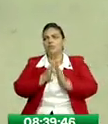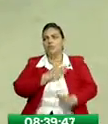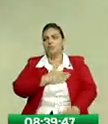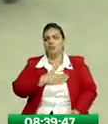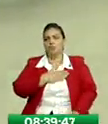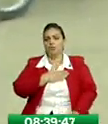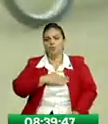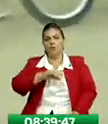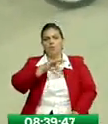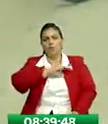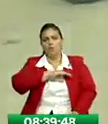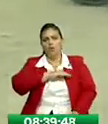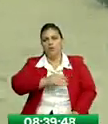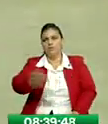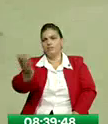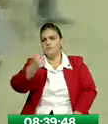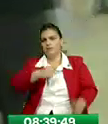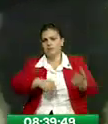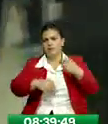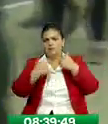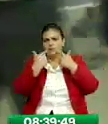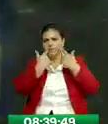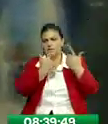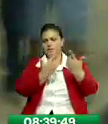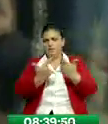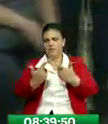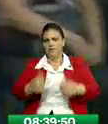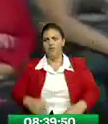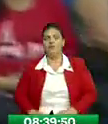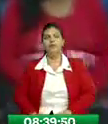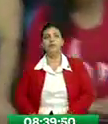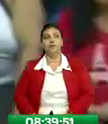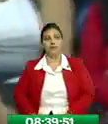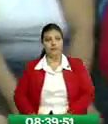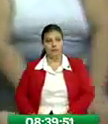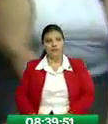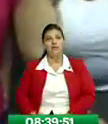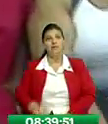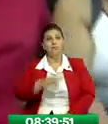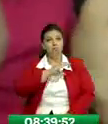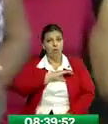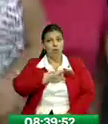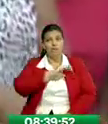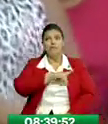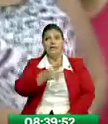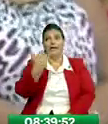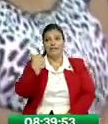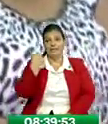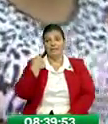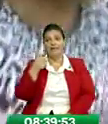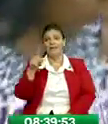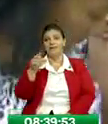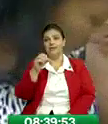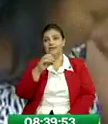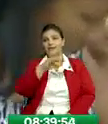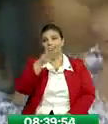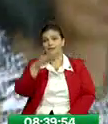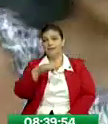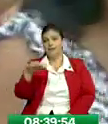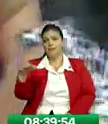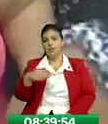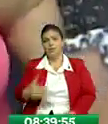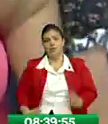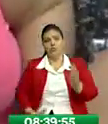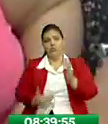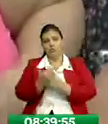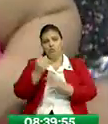más seguridad, esos carros también vengan para Monte Sinaí. Ya hay ciento y pico de camionetas, alégrese. Sí, la alcaldía de Guayaquil con la doctora Cintia